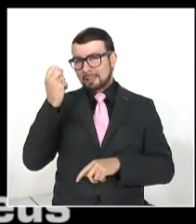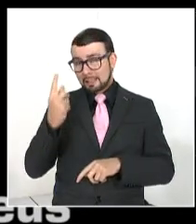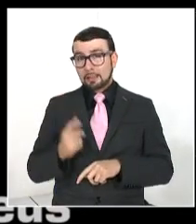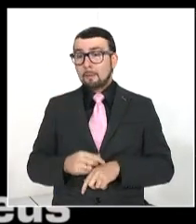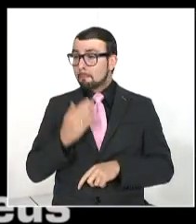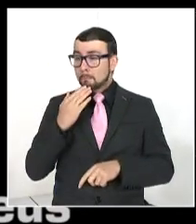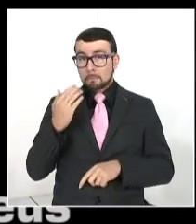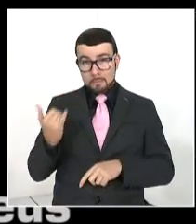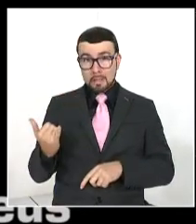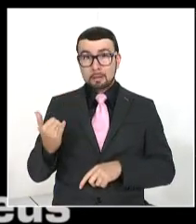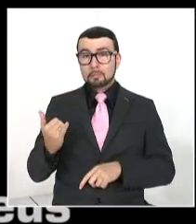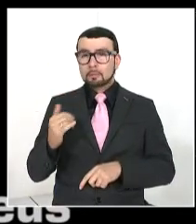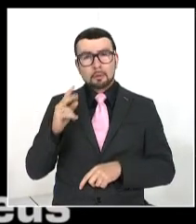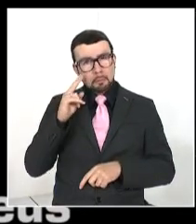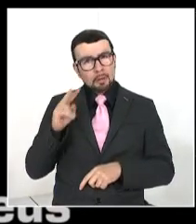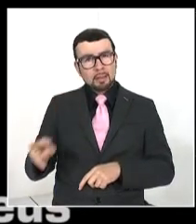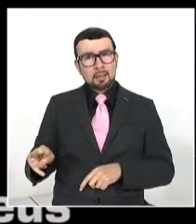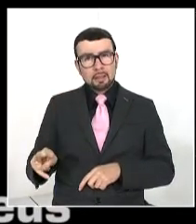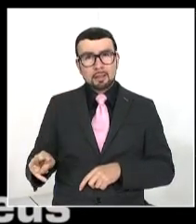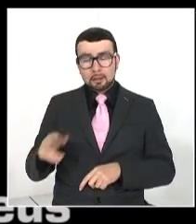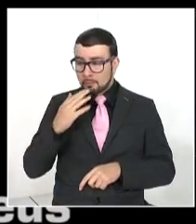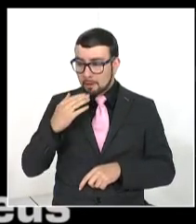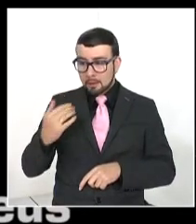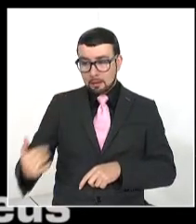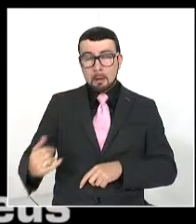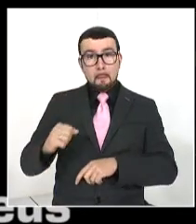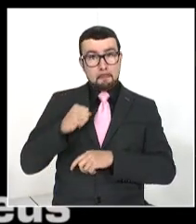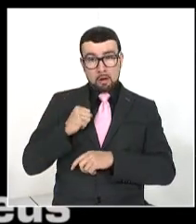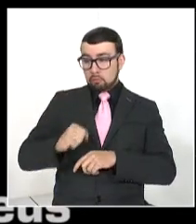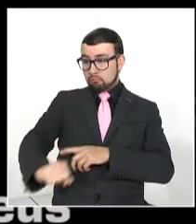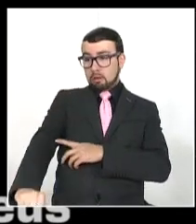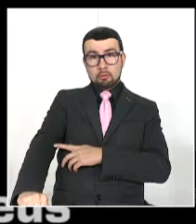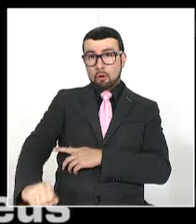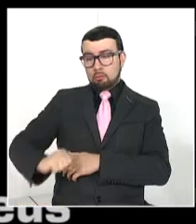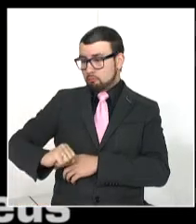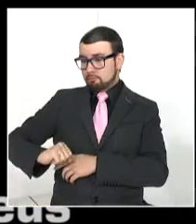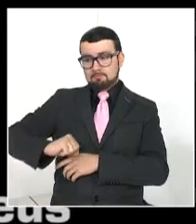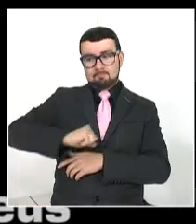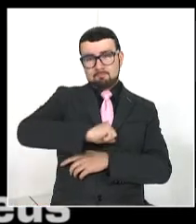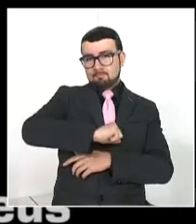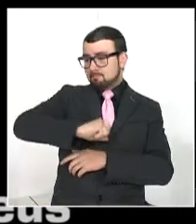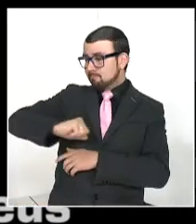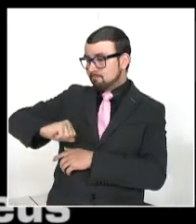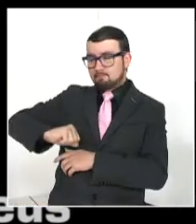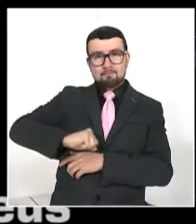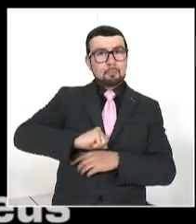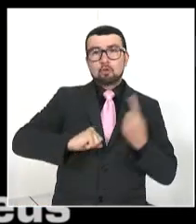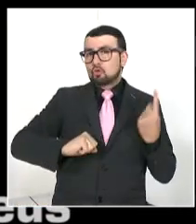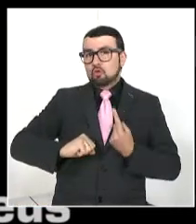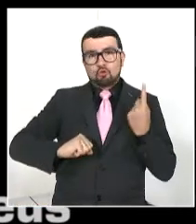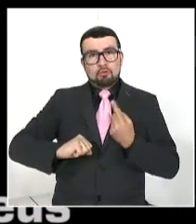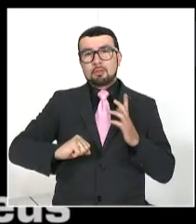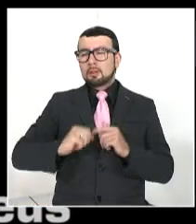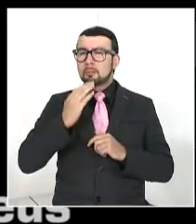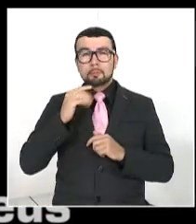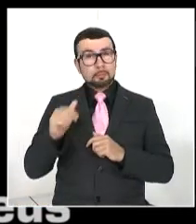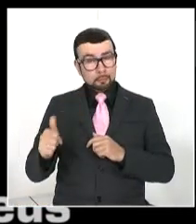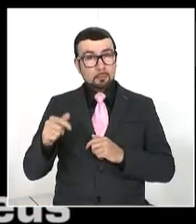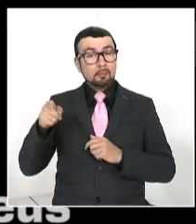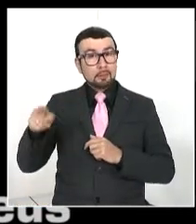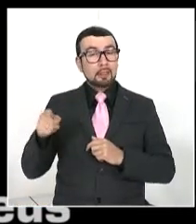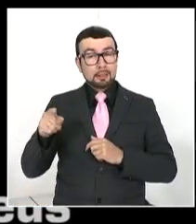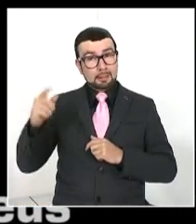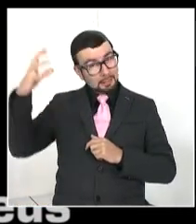veían, la posición de la mano de él es como en un ángulo de 90 grados y solo se puede mantener así. Aquí ustedes ven el cerebro, cuando él